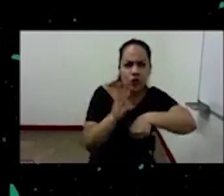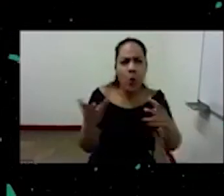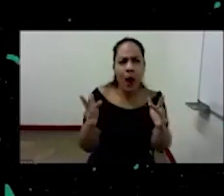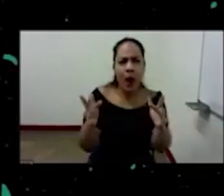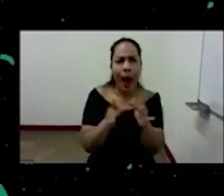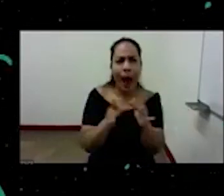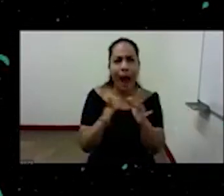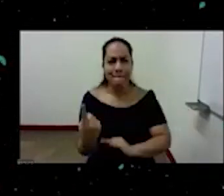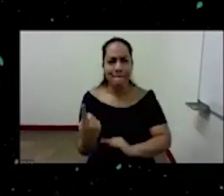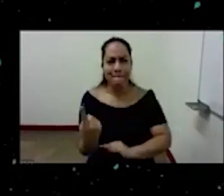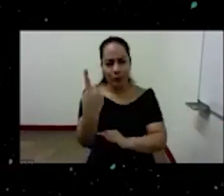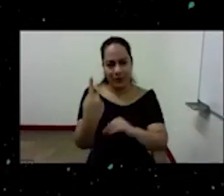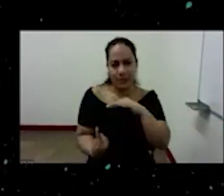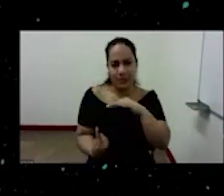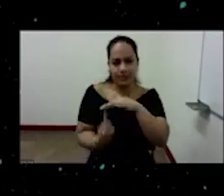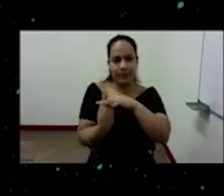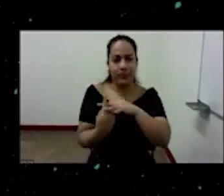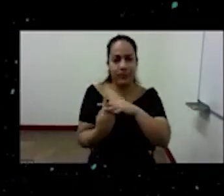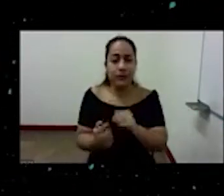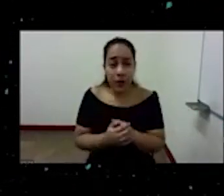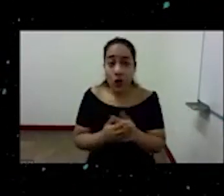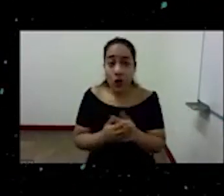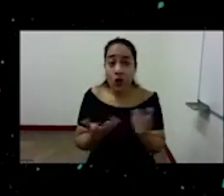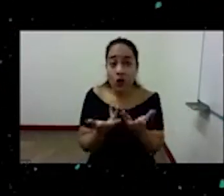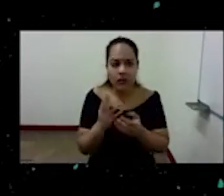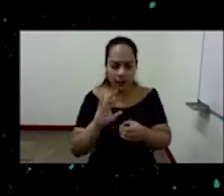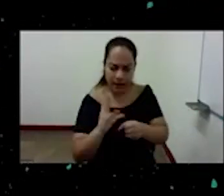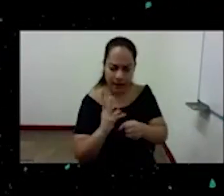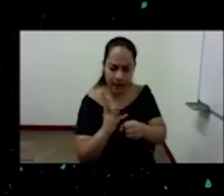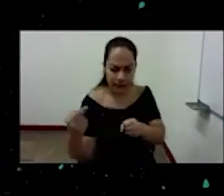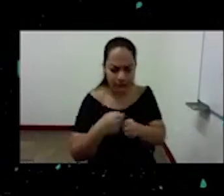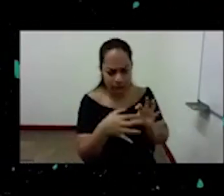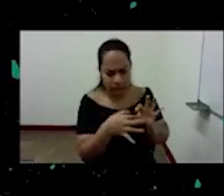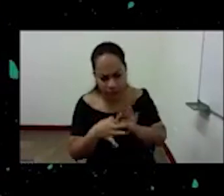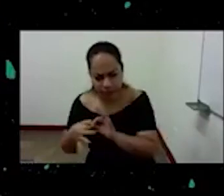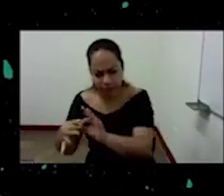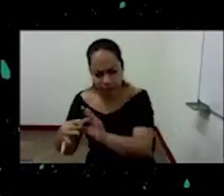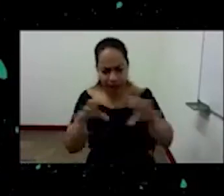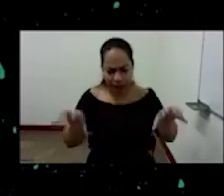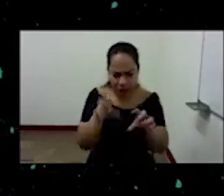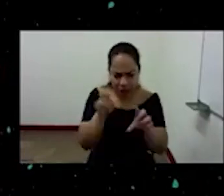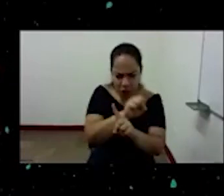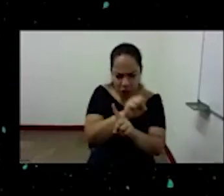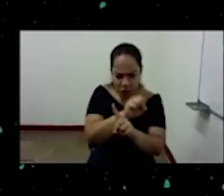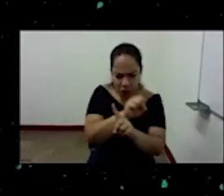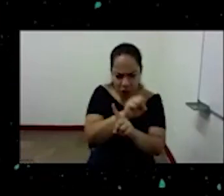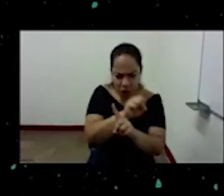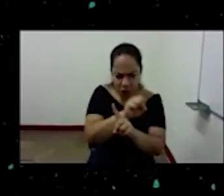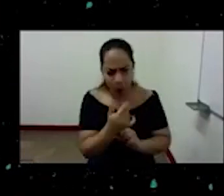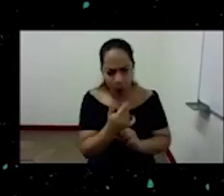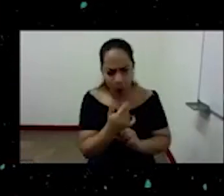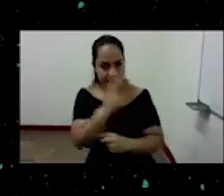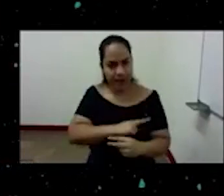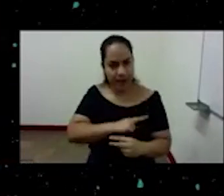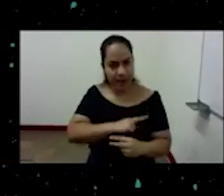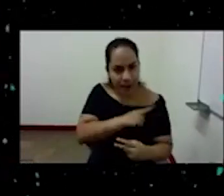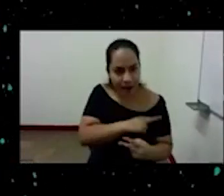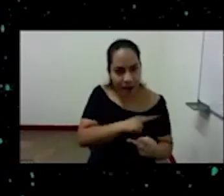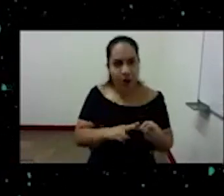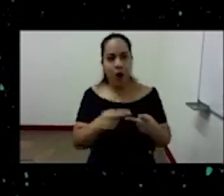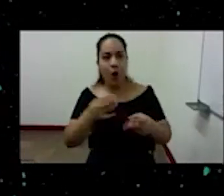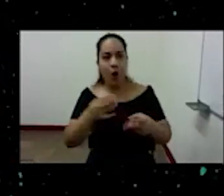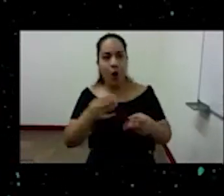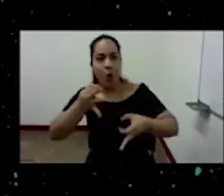donde la ha encontrado el juicio civilizado de la razón, teológica, jurídica,